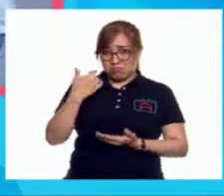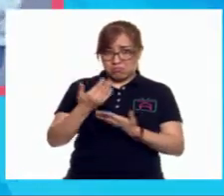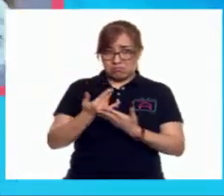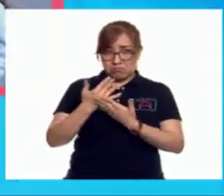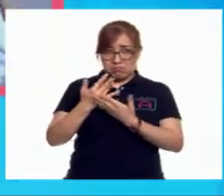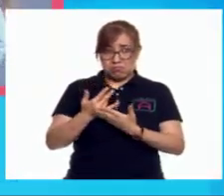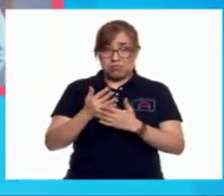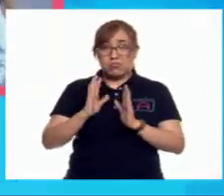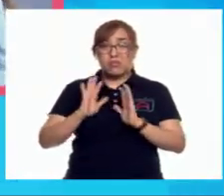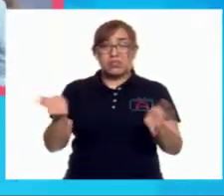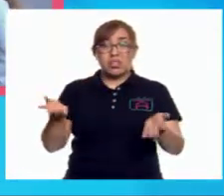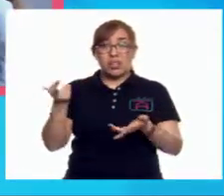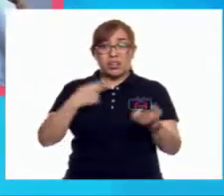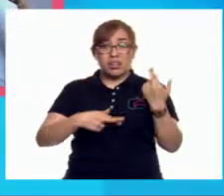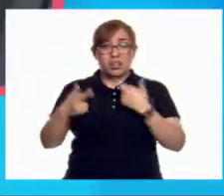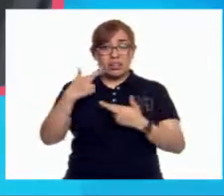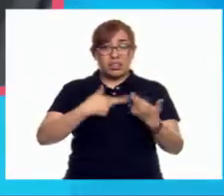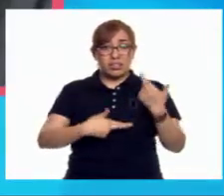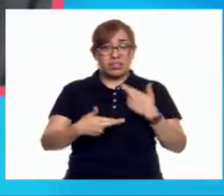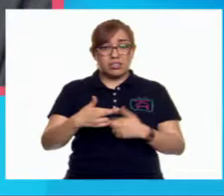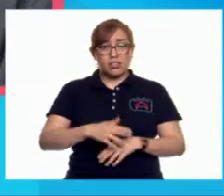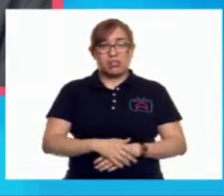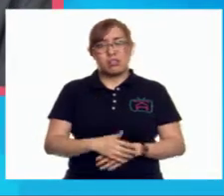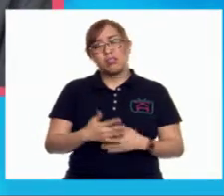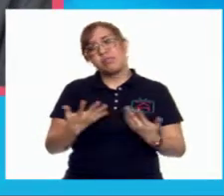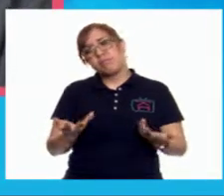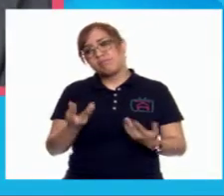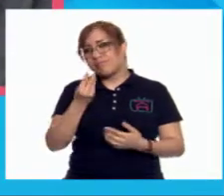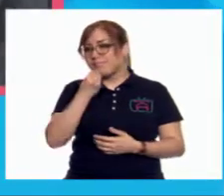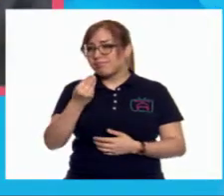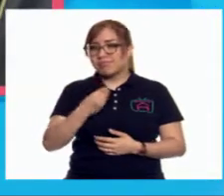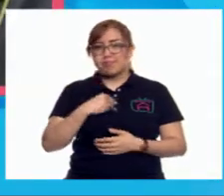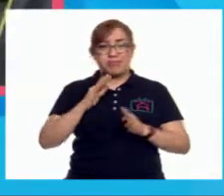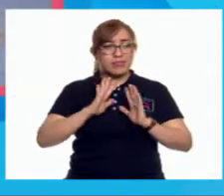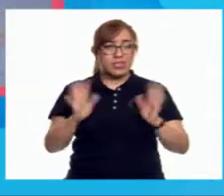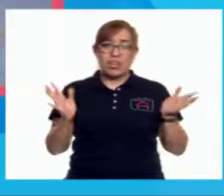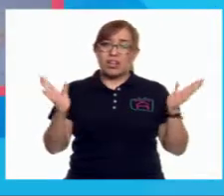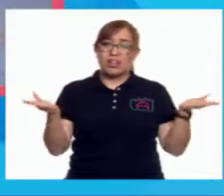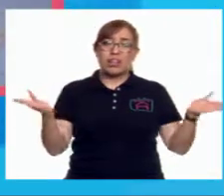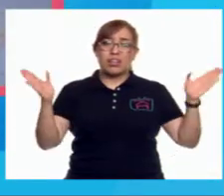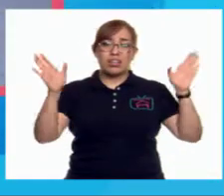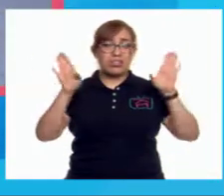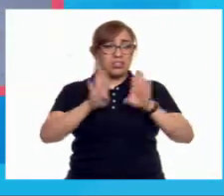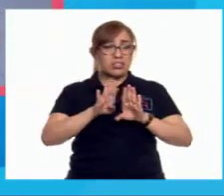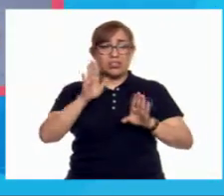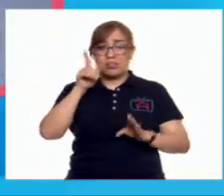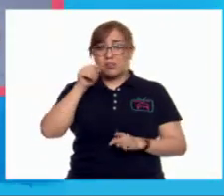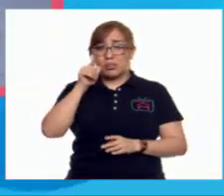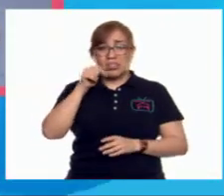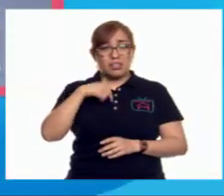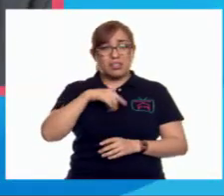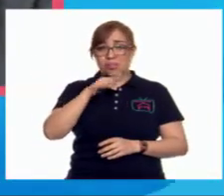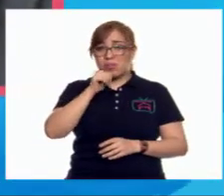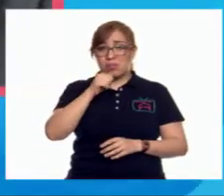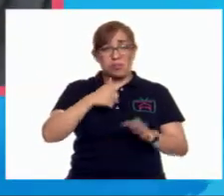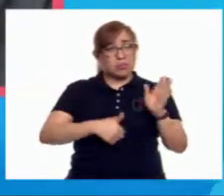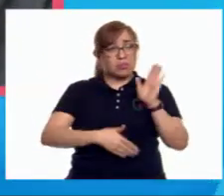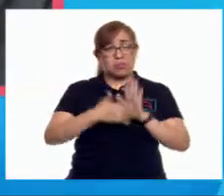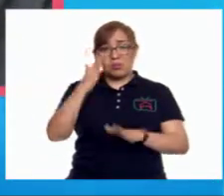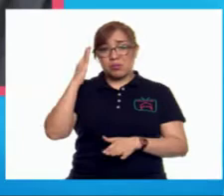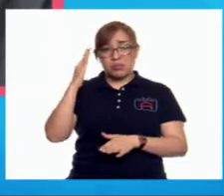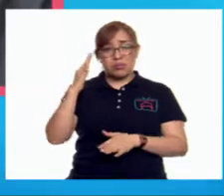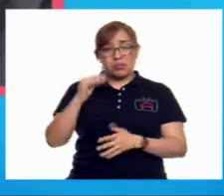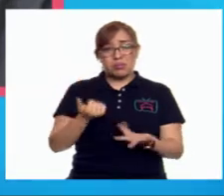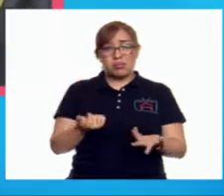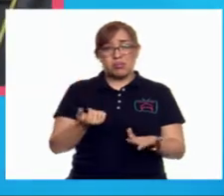¡Señor, ya llegamos! ¡Ya traje el dinero! ¡Ay, hija, ya cerré! ¡Ven mañana! ¡No puedo! ¡Mañana me voy de la ciudad! Te